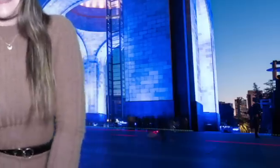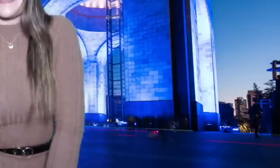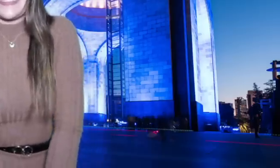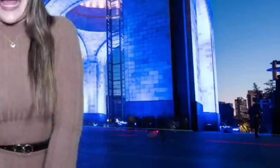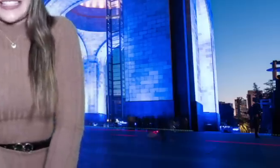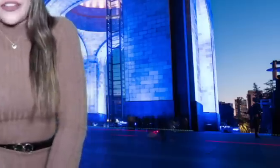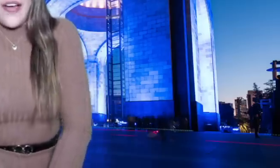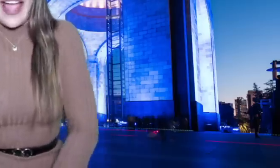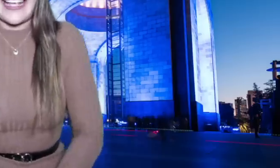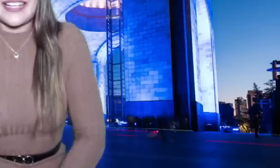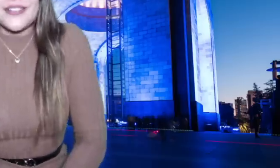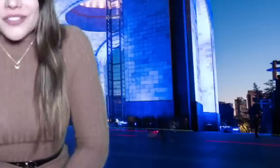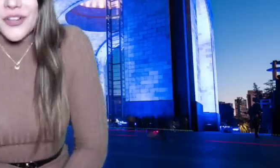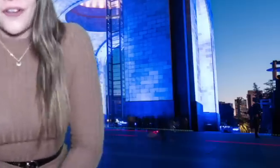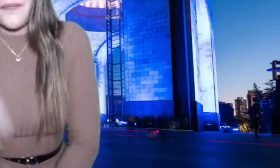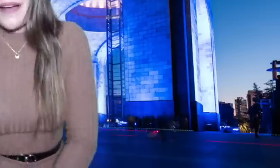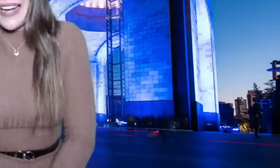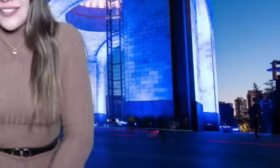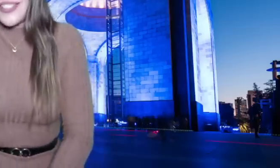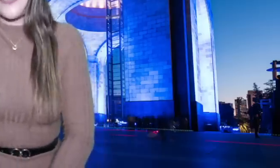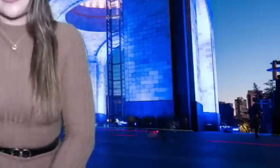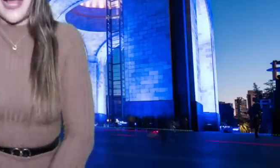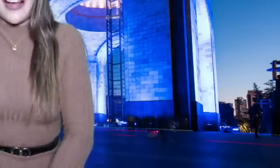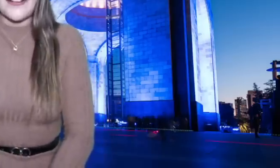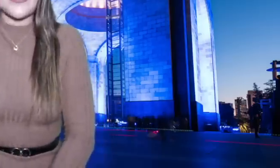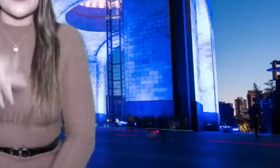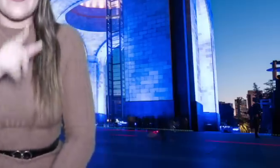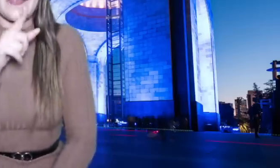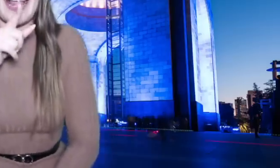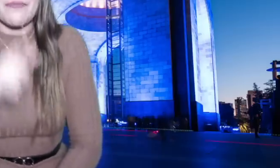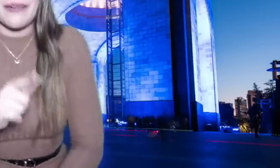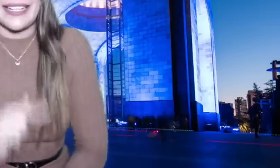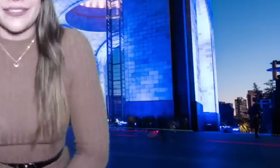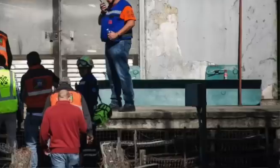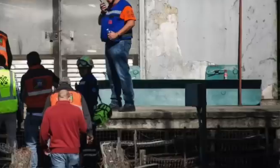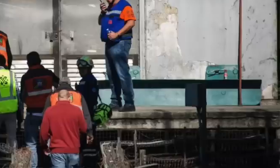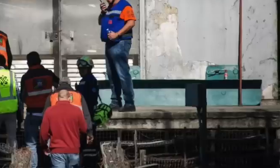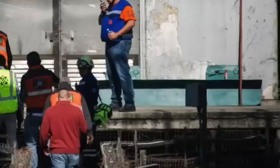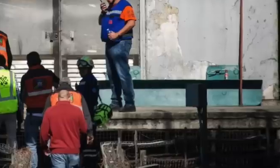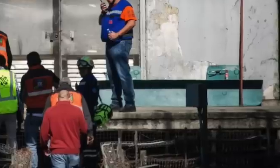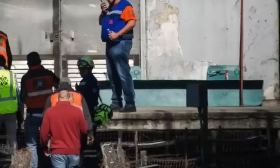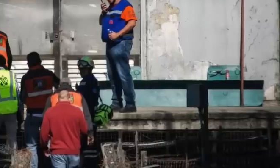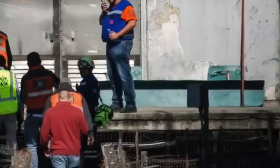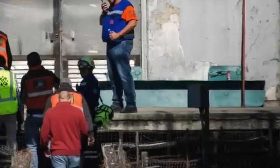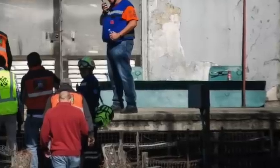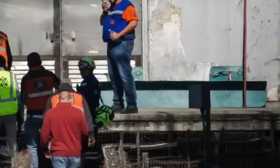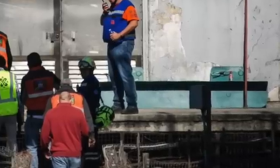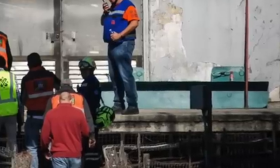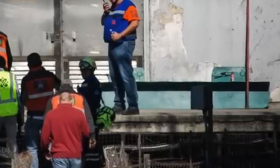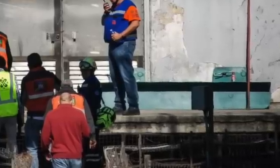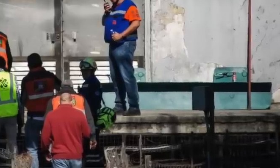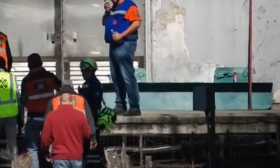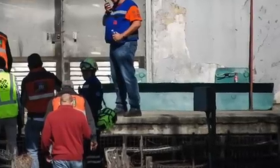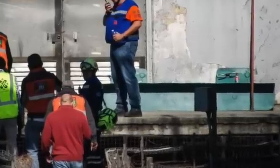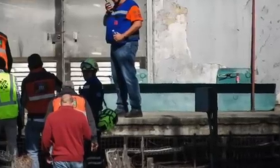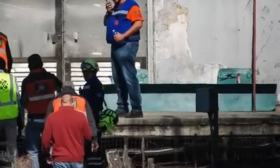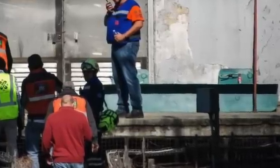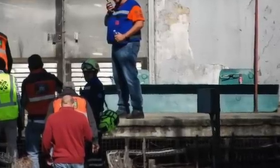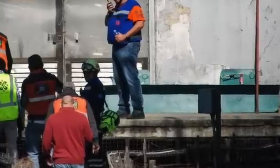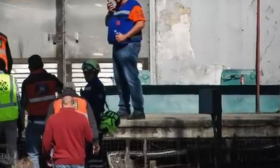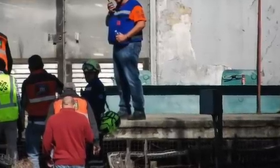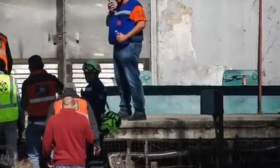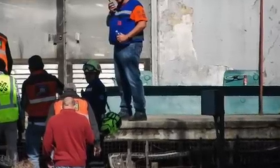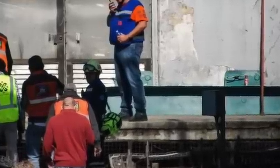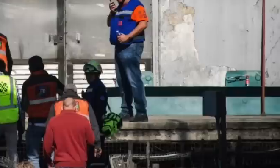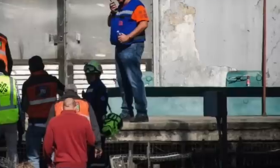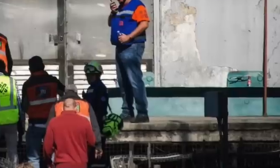el sindicato e incluso con varios dinosaurios del PRI. Se reveló quién es la persona que está detrás de